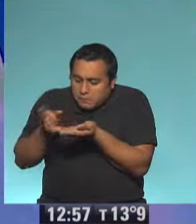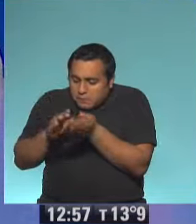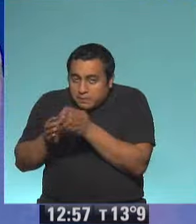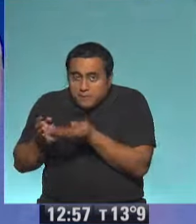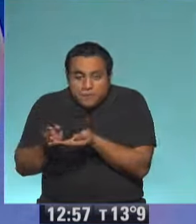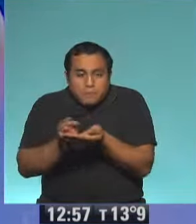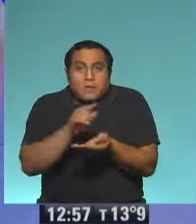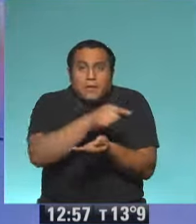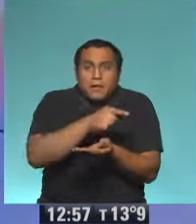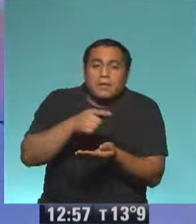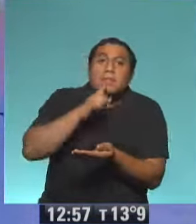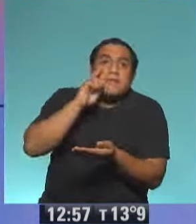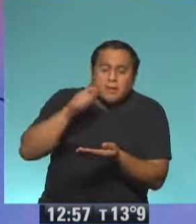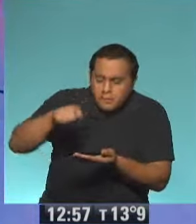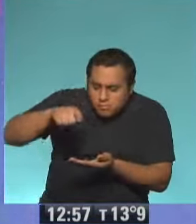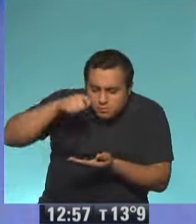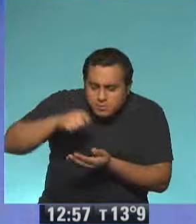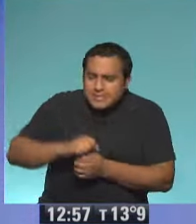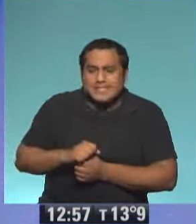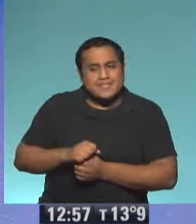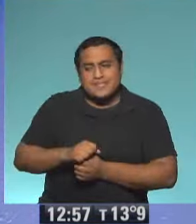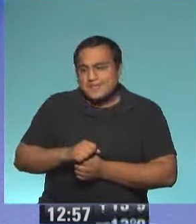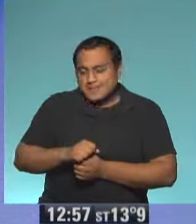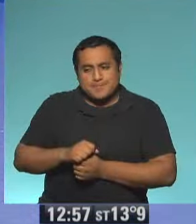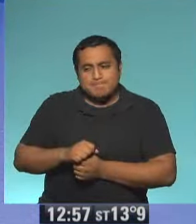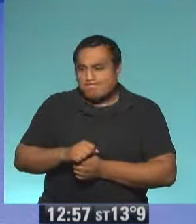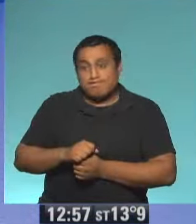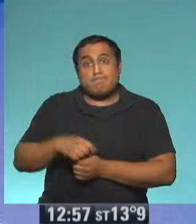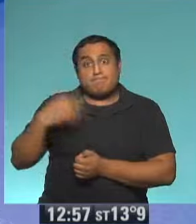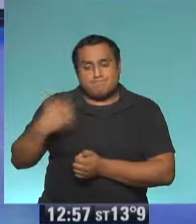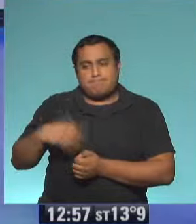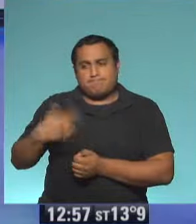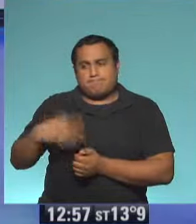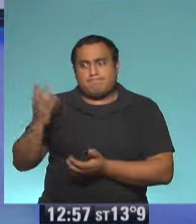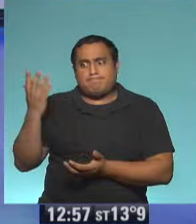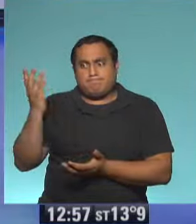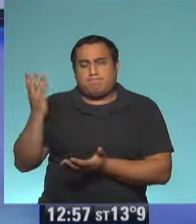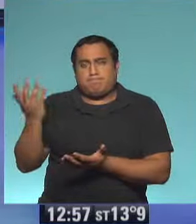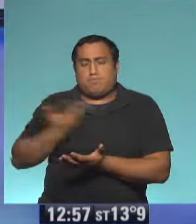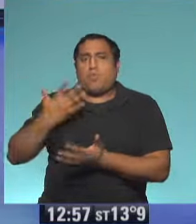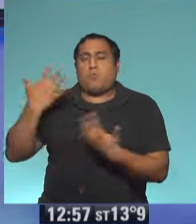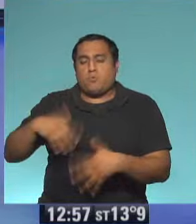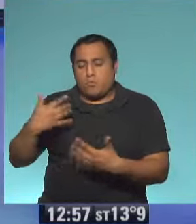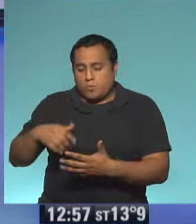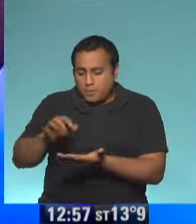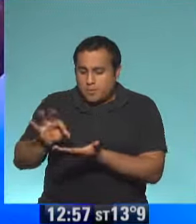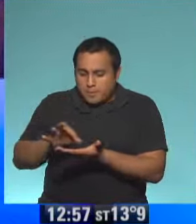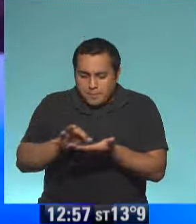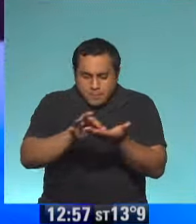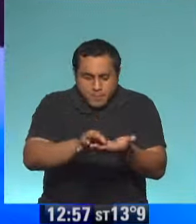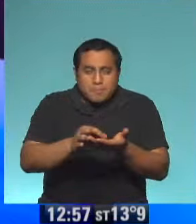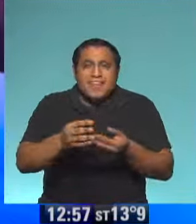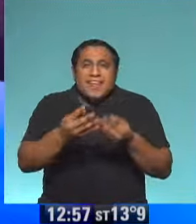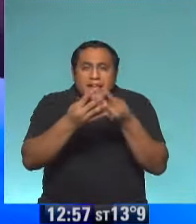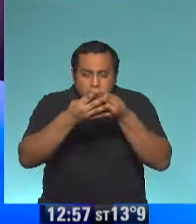observó con la lupa, meneó la cabeza y dijo: un mal golpe. Después puso la mosca sobre la mesa, la cubrió de